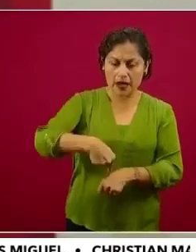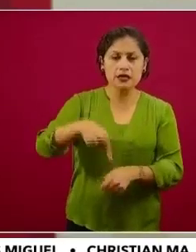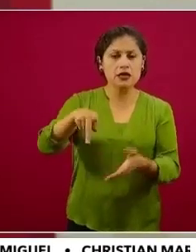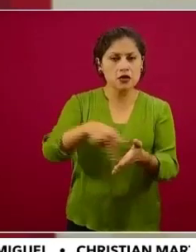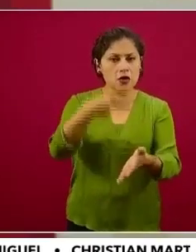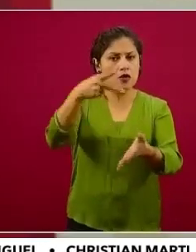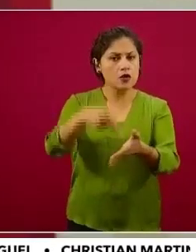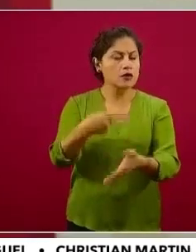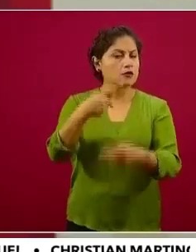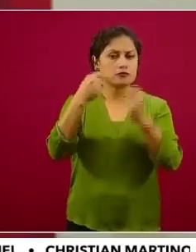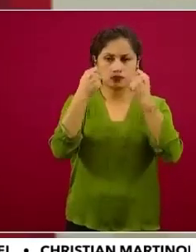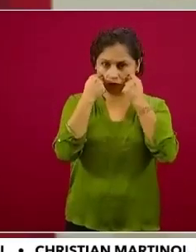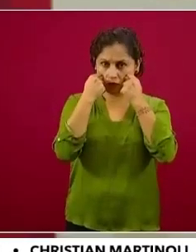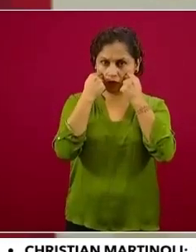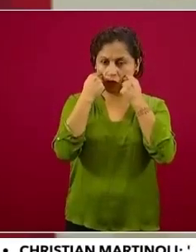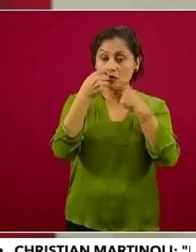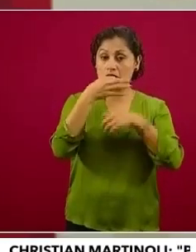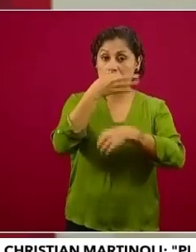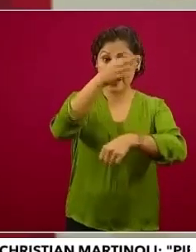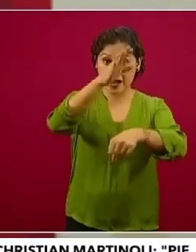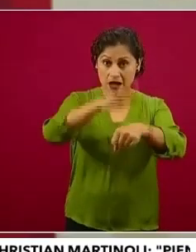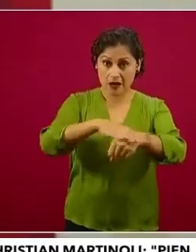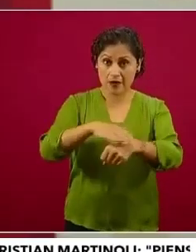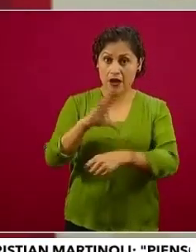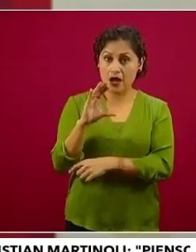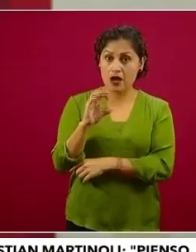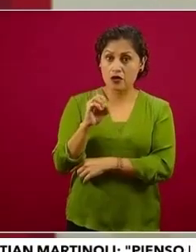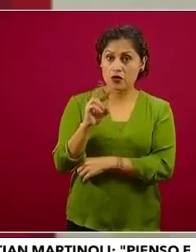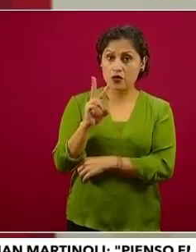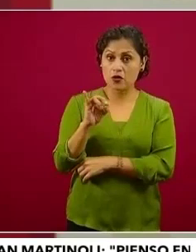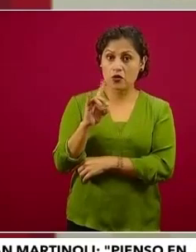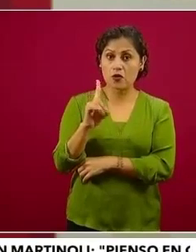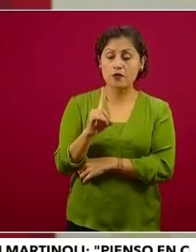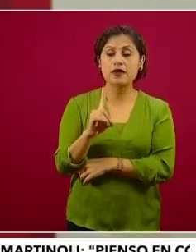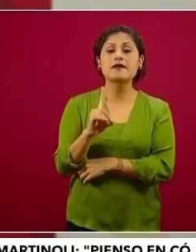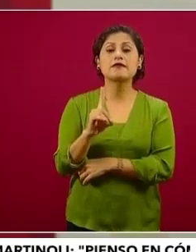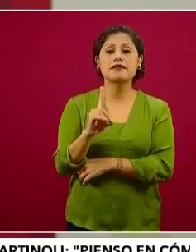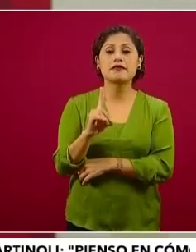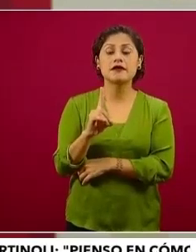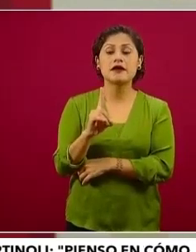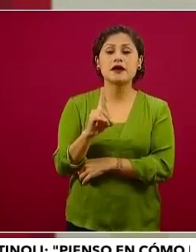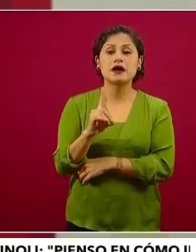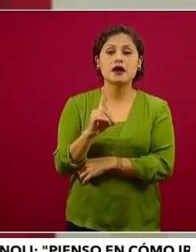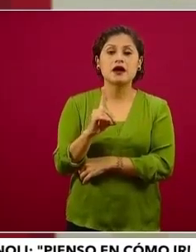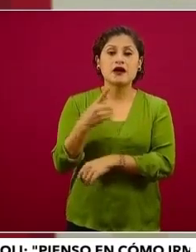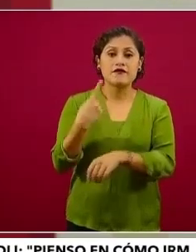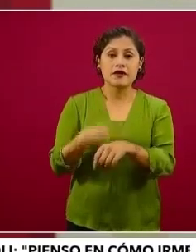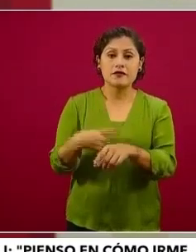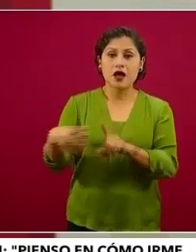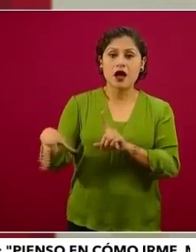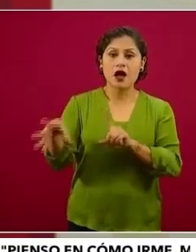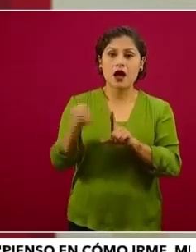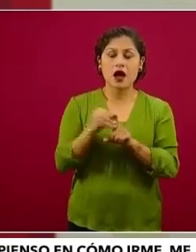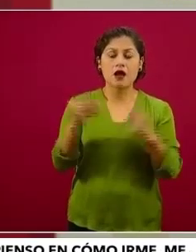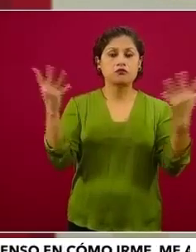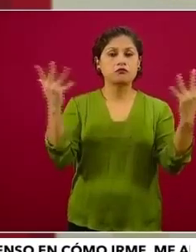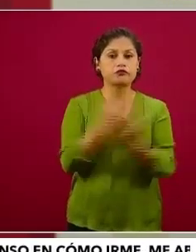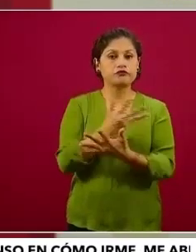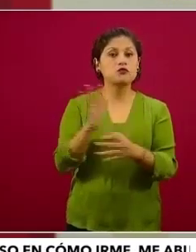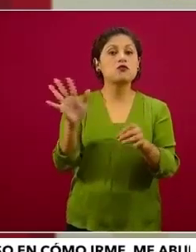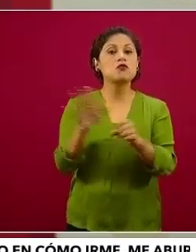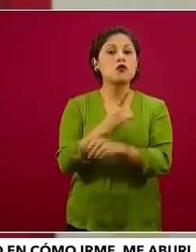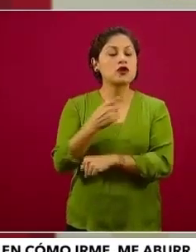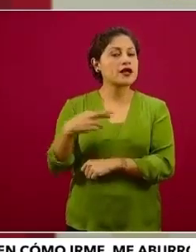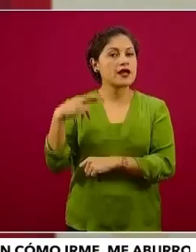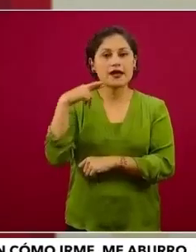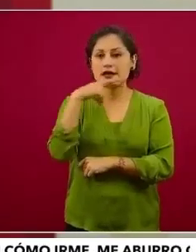esta enfermedad puede causar una gran sorpresa por la rapidez en la que evoluciona. Puede ser que hoy por